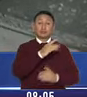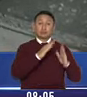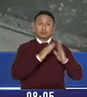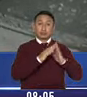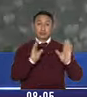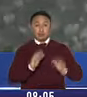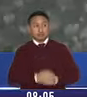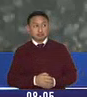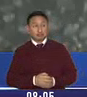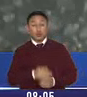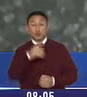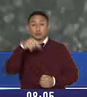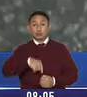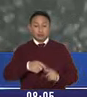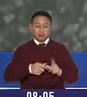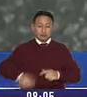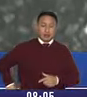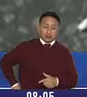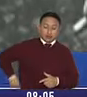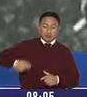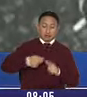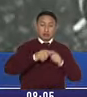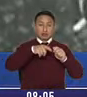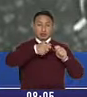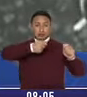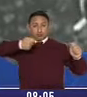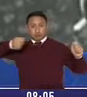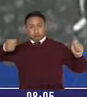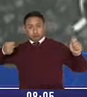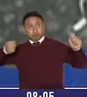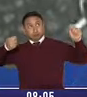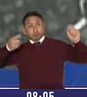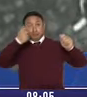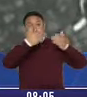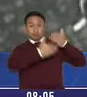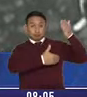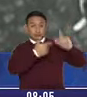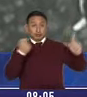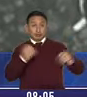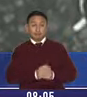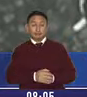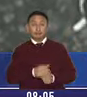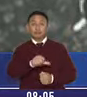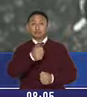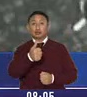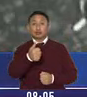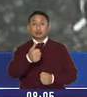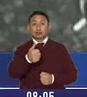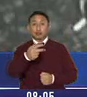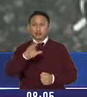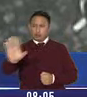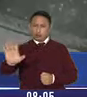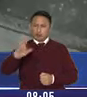vivienda. Uno de ellos saca de su bolsillo una resortera y apunta a la ventana, pero finalmente actúa otro de los